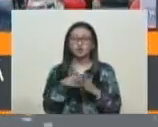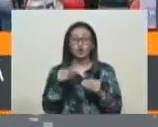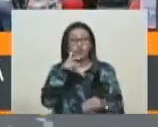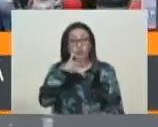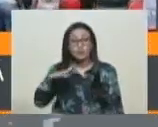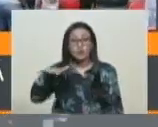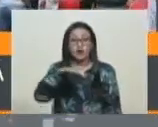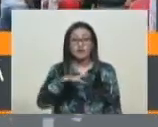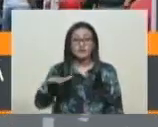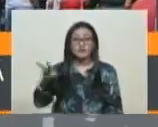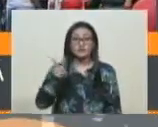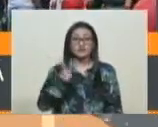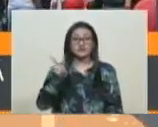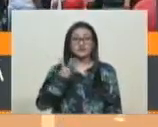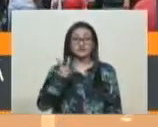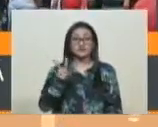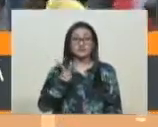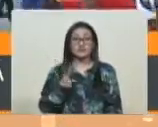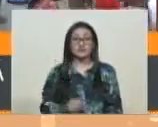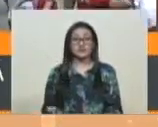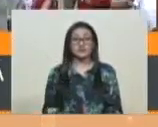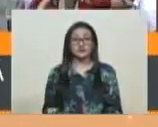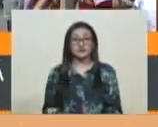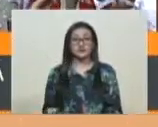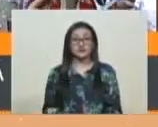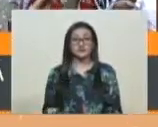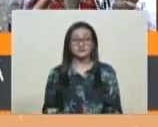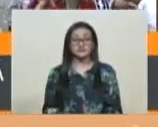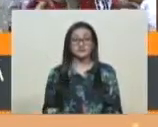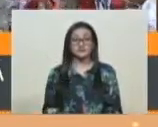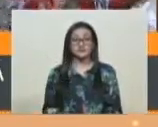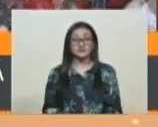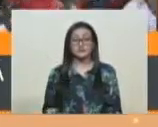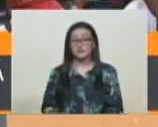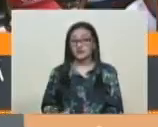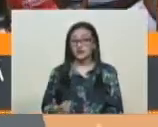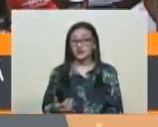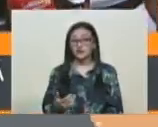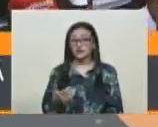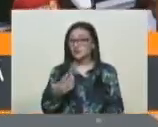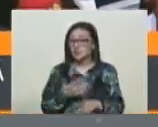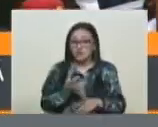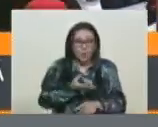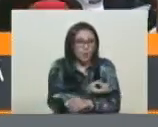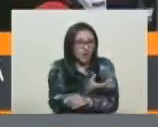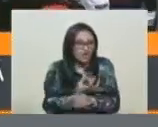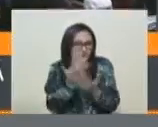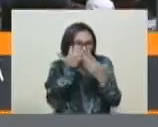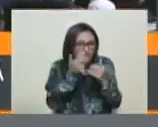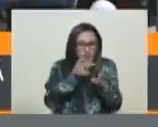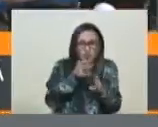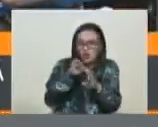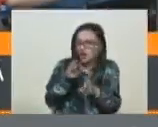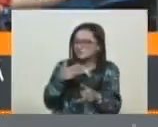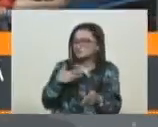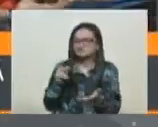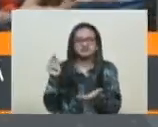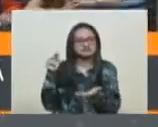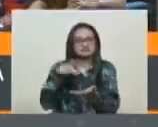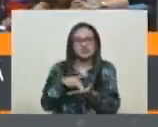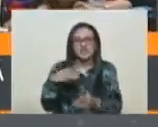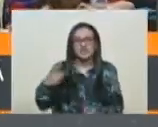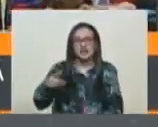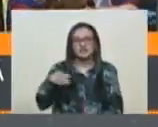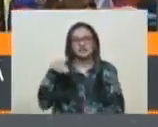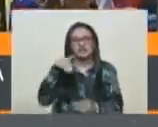pueblo de Venezuela, que sometido a focos de violencia intenso, salió a las calles a garantizar y a ejercer su